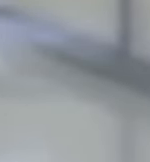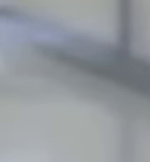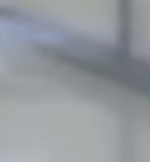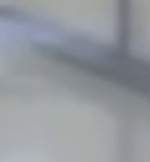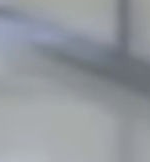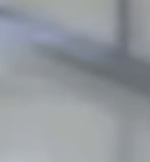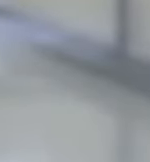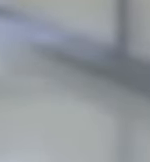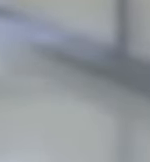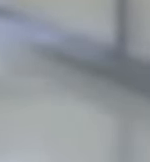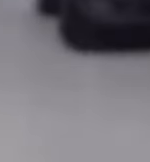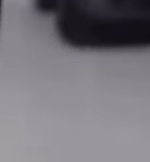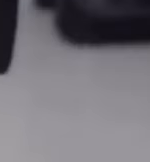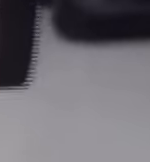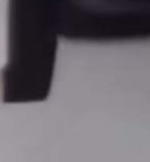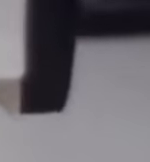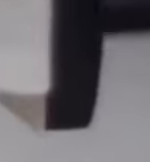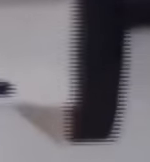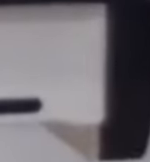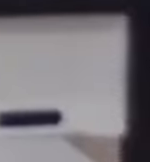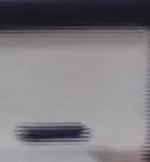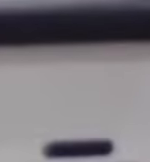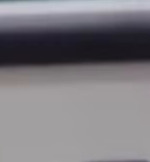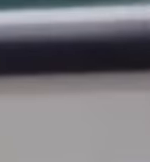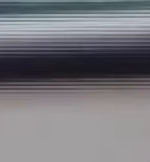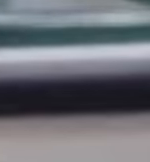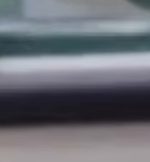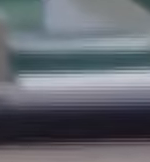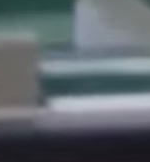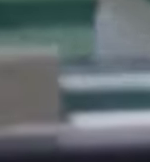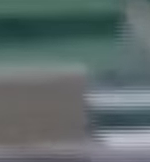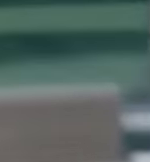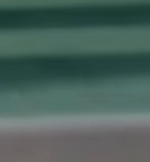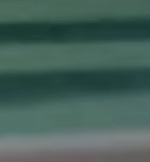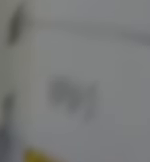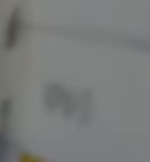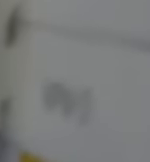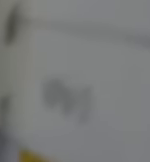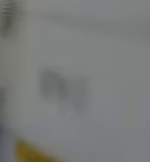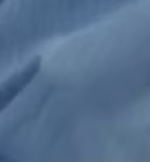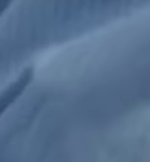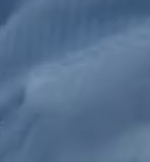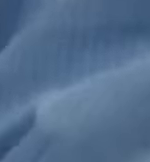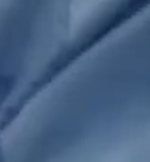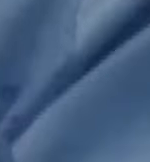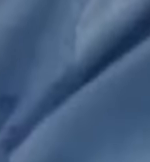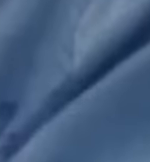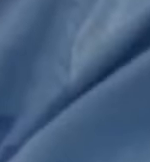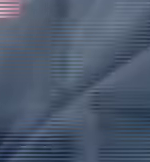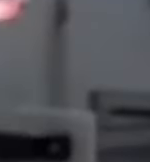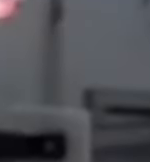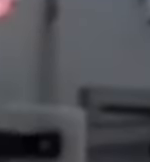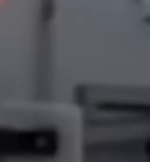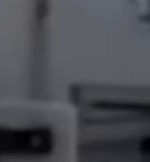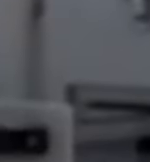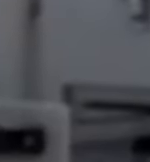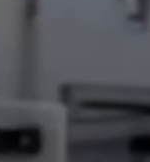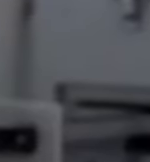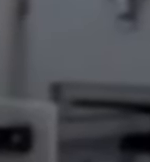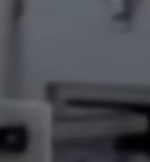800 trabajadores extranjeros. La forma de transporte al interior del complejo será por trenes. Debido a que